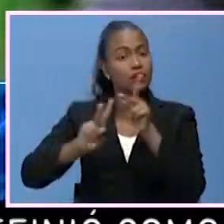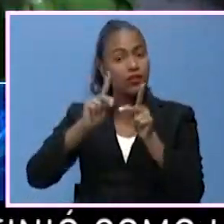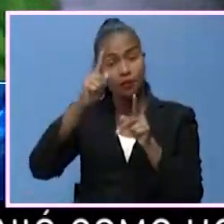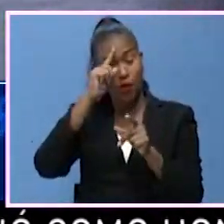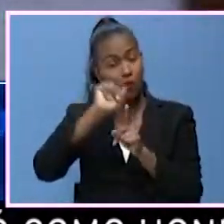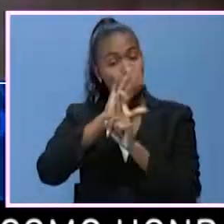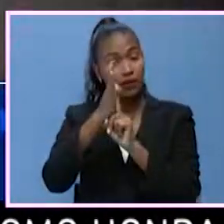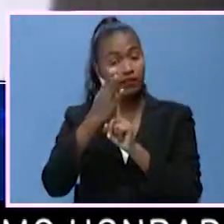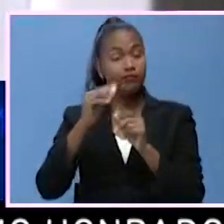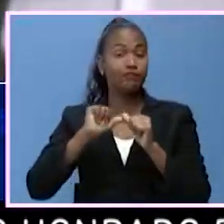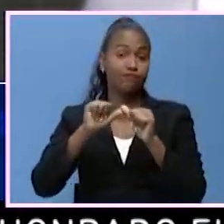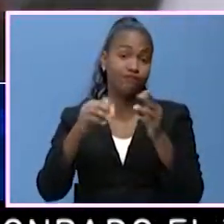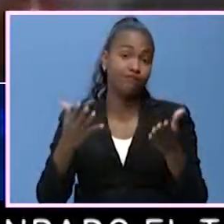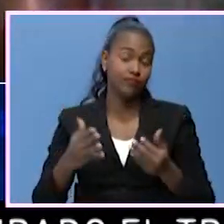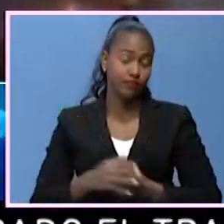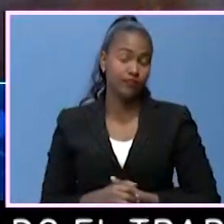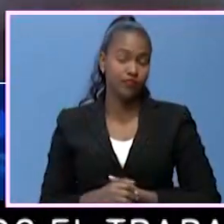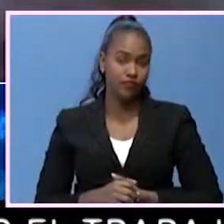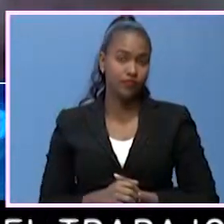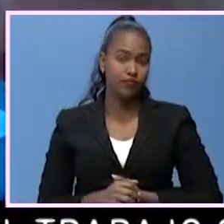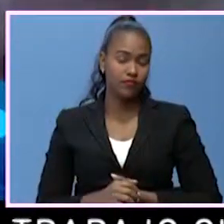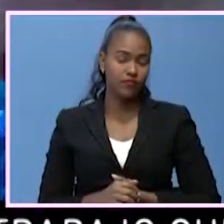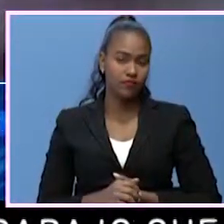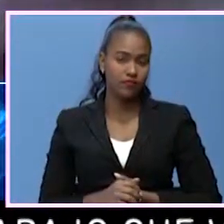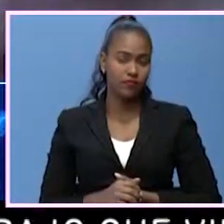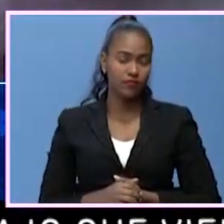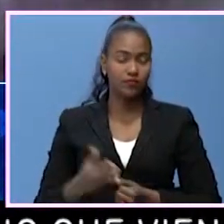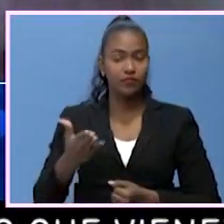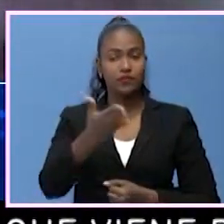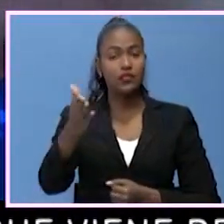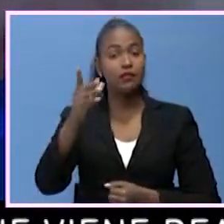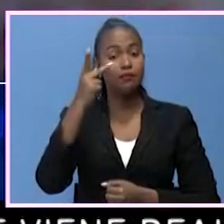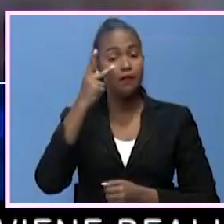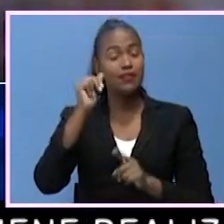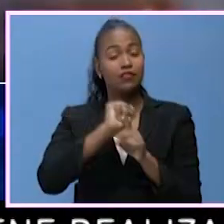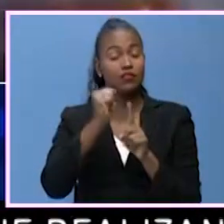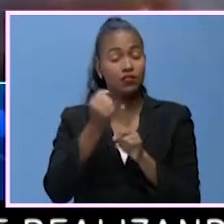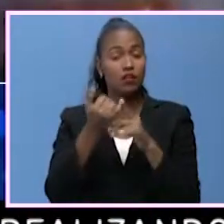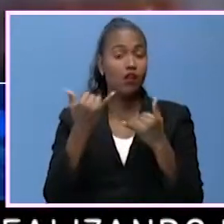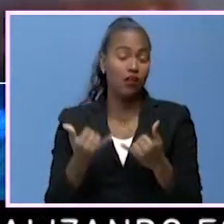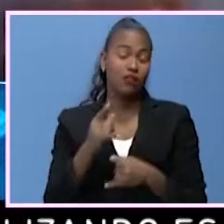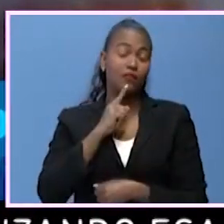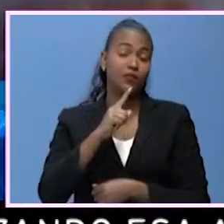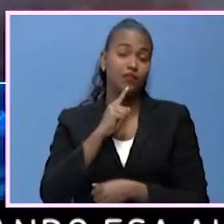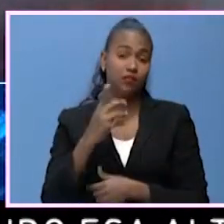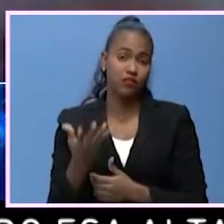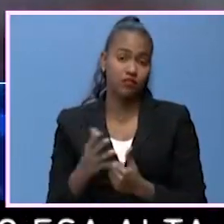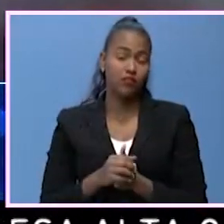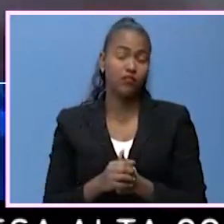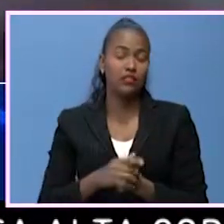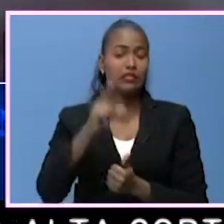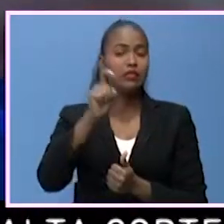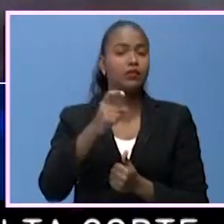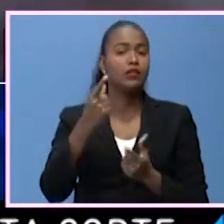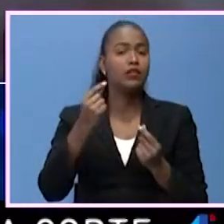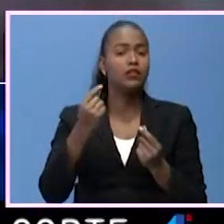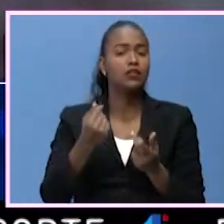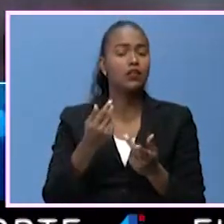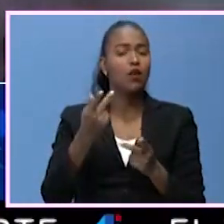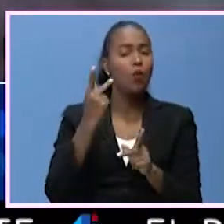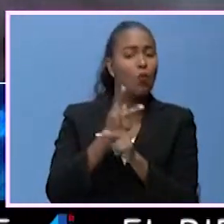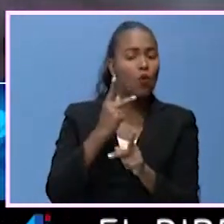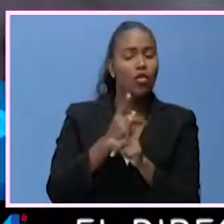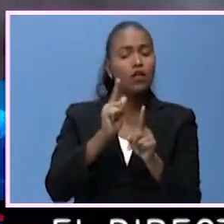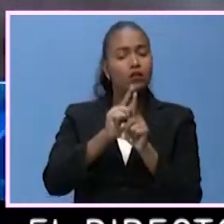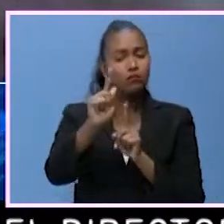pandemia existe y está. Bueno, que... ellos ven lo que está pasando, en verdad, y que traten de tomar el distanciamiento